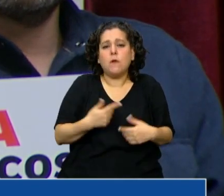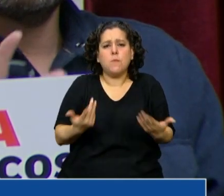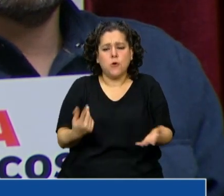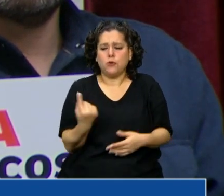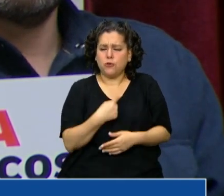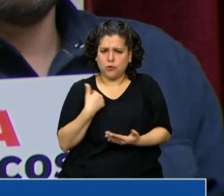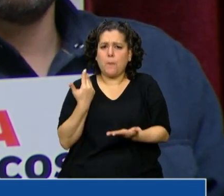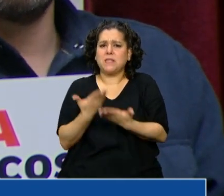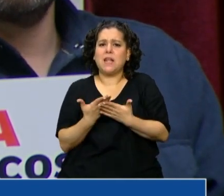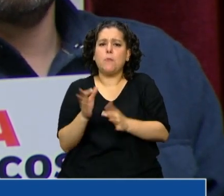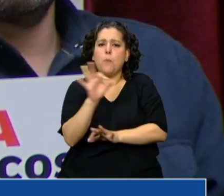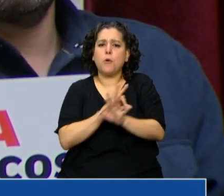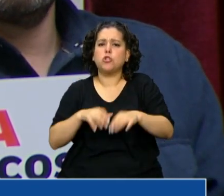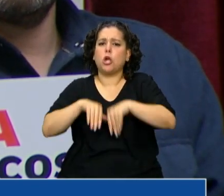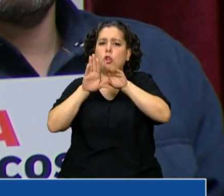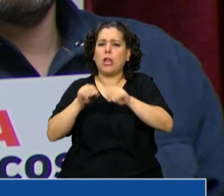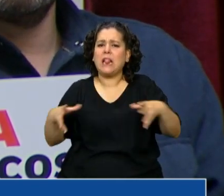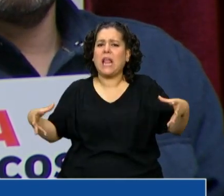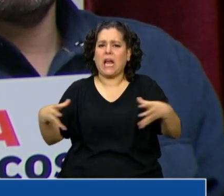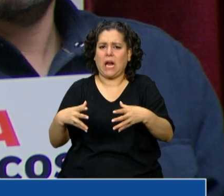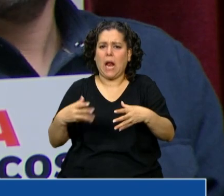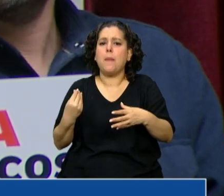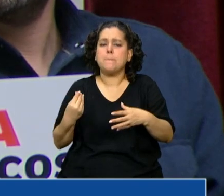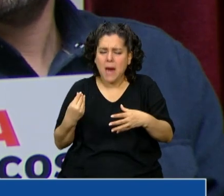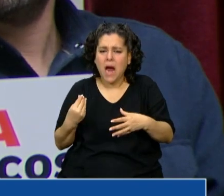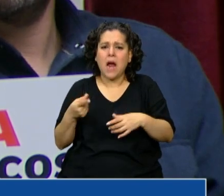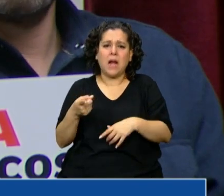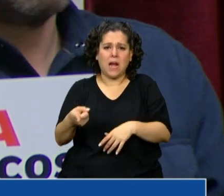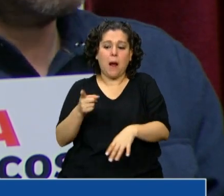integral que toma el problema de conjunto,